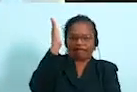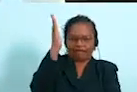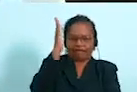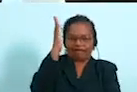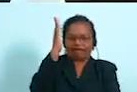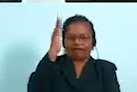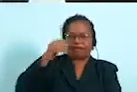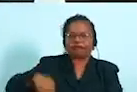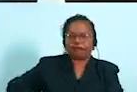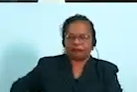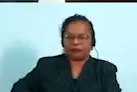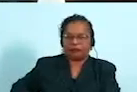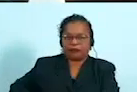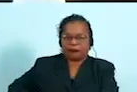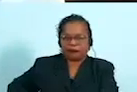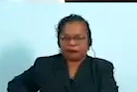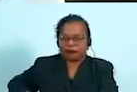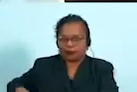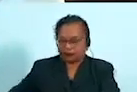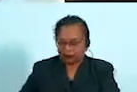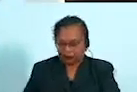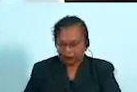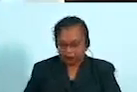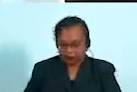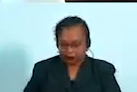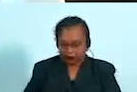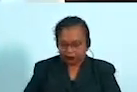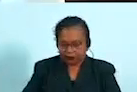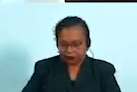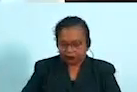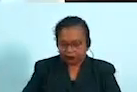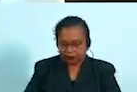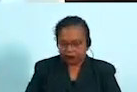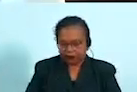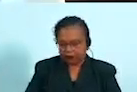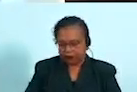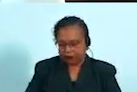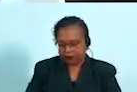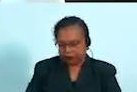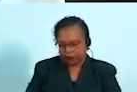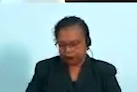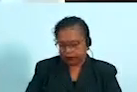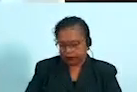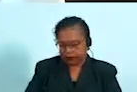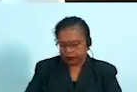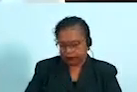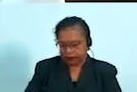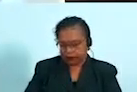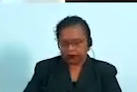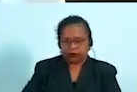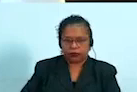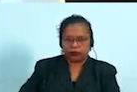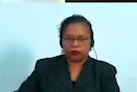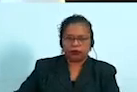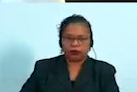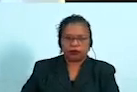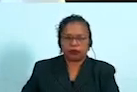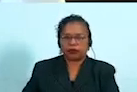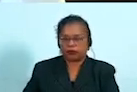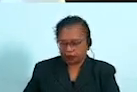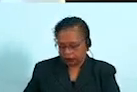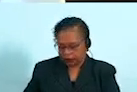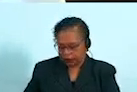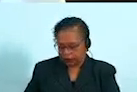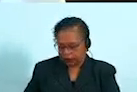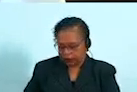Congreso Nacional de la República Dominicana. Members at the head table. Los miembros de